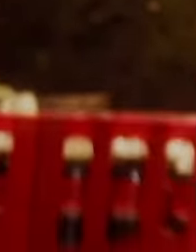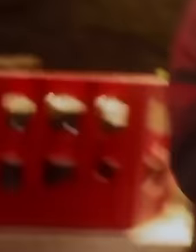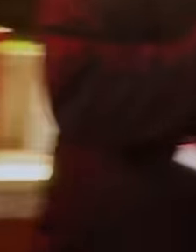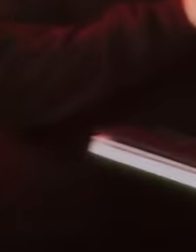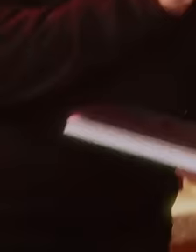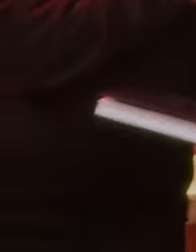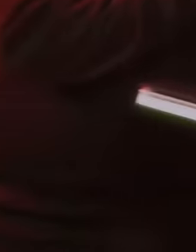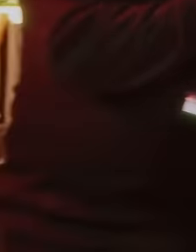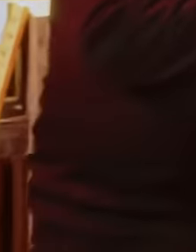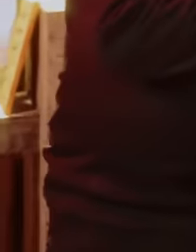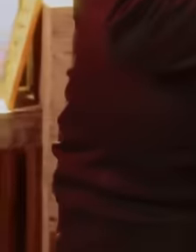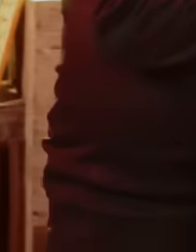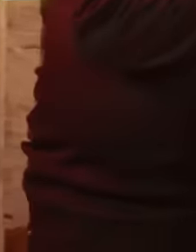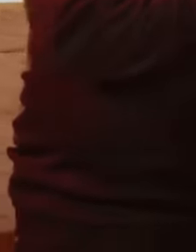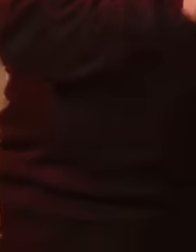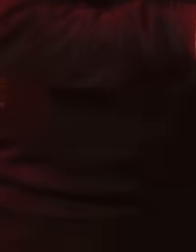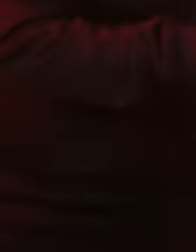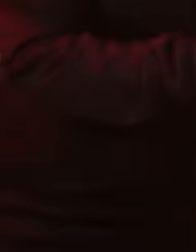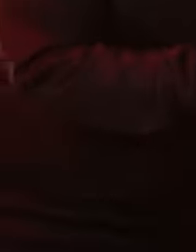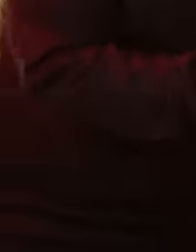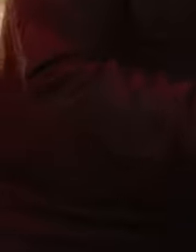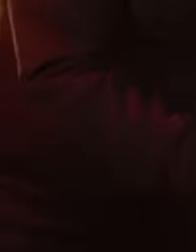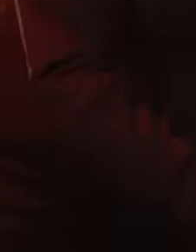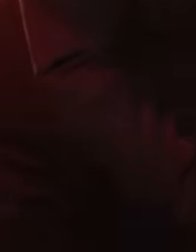¿Me lo firman? Claro.